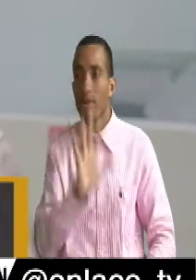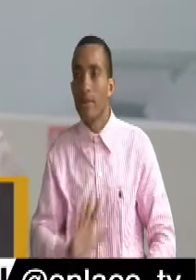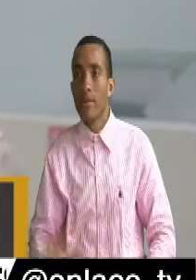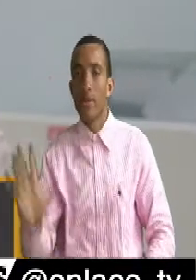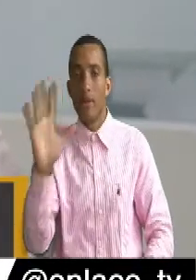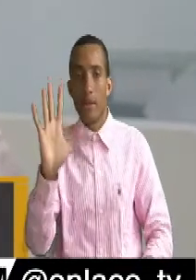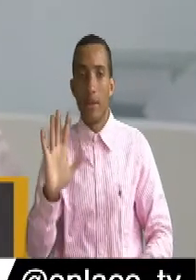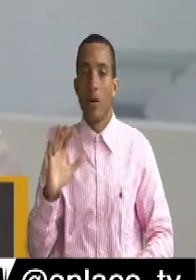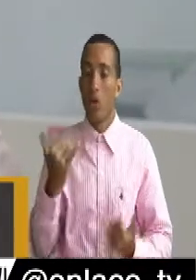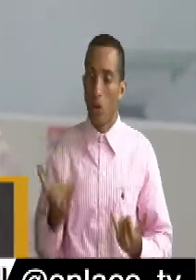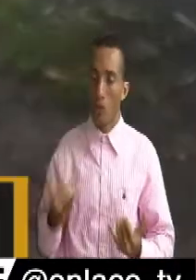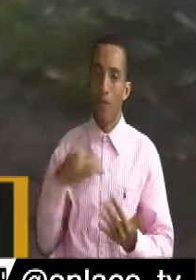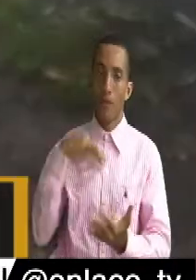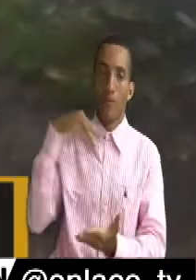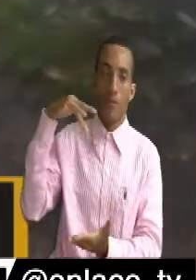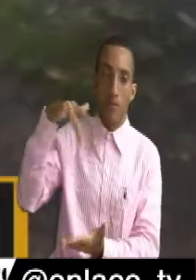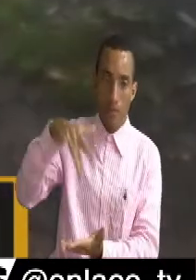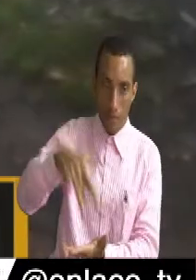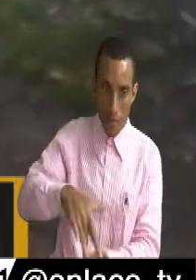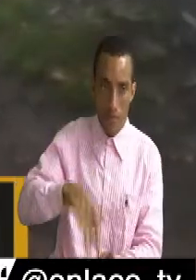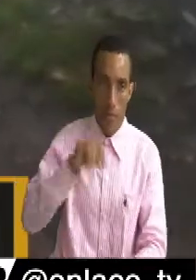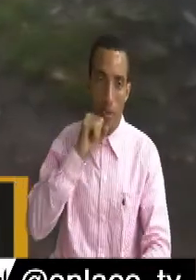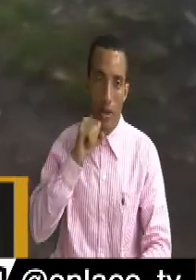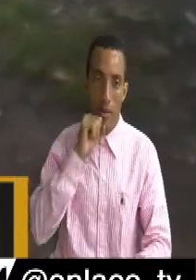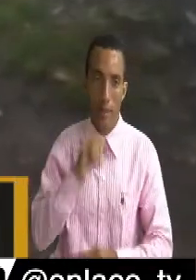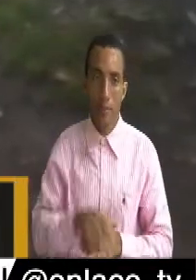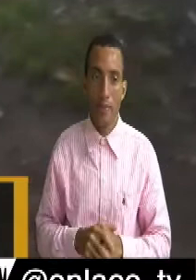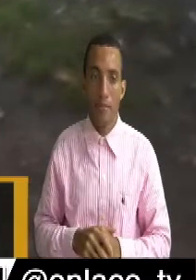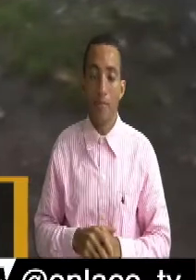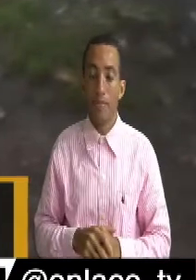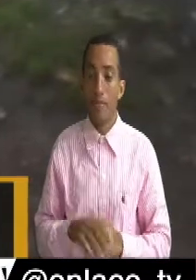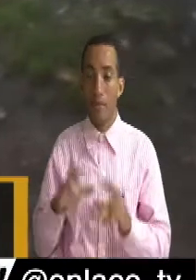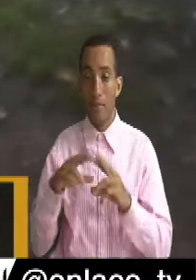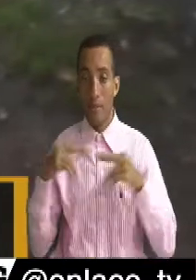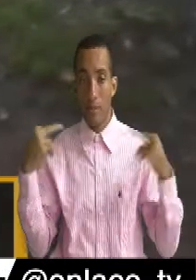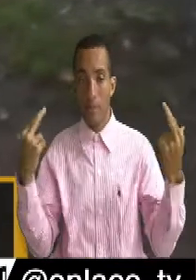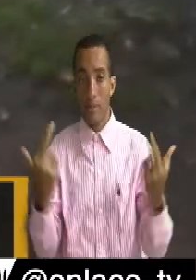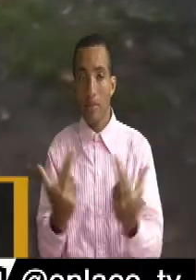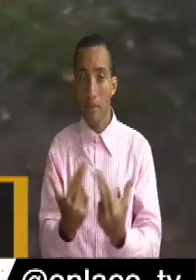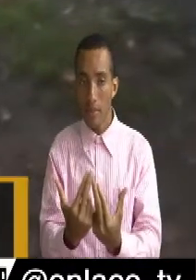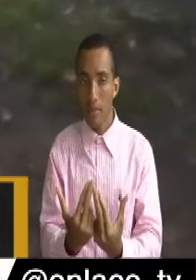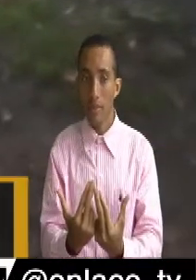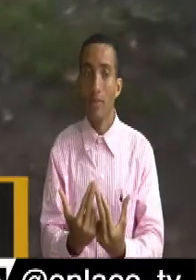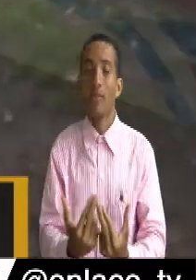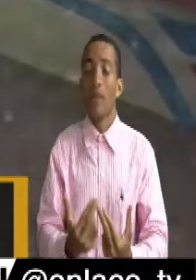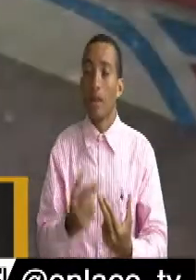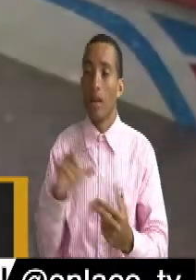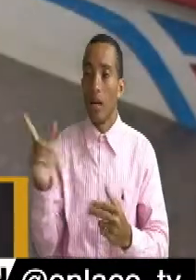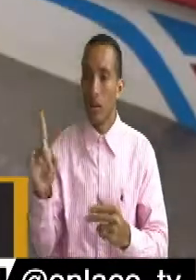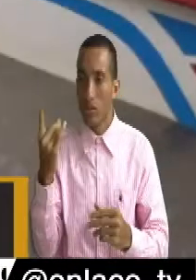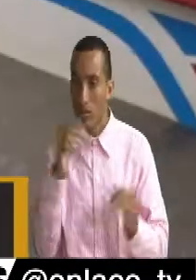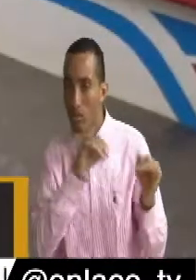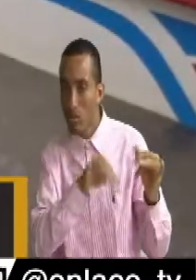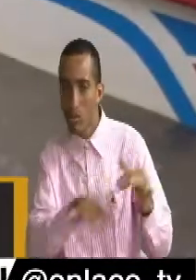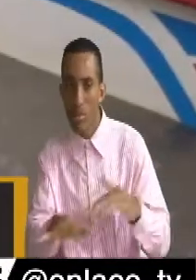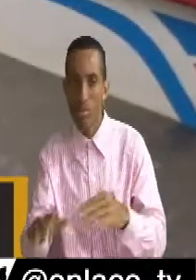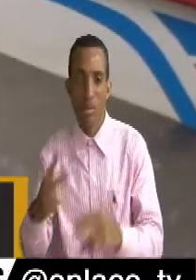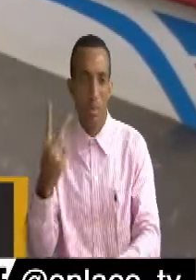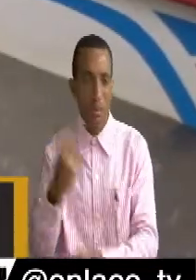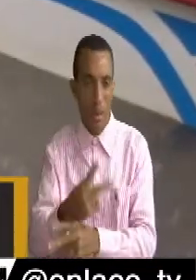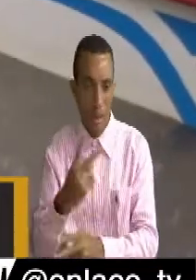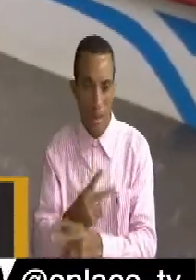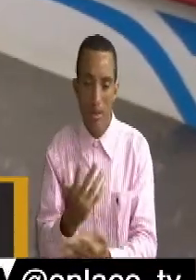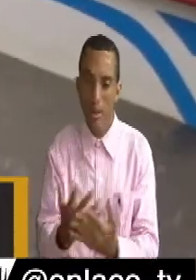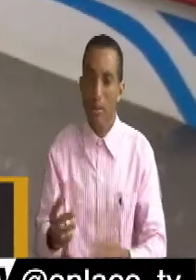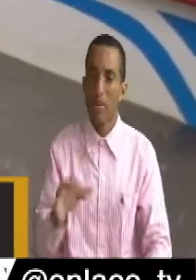hacer presencia hoy en la ciudad de Barranca Bermeja. La sesión extraordinaria del Consejo Municipal para la Gestión del Riesgo de Desastres se realizará a las 3 de la tarde